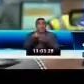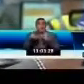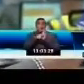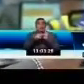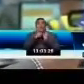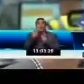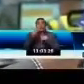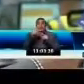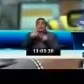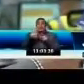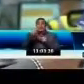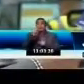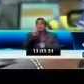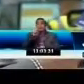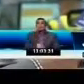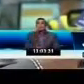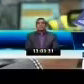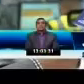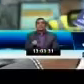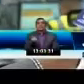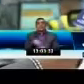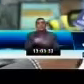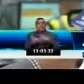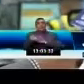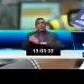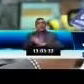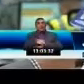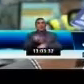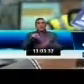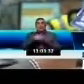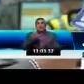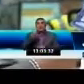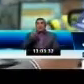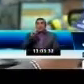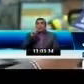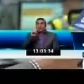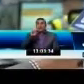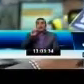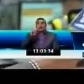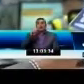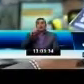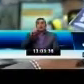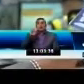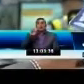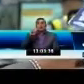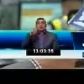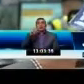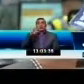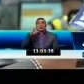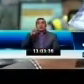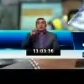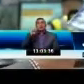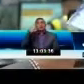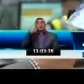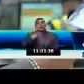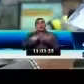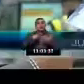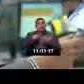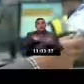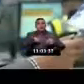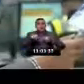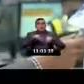del 13, no olvidemos que el estado de excepción lo que implica es justamente la restricción a las libertades, a movilidad, a tránsito